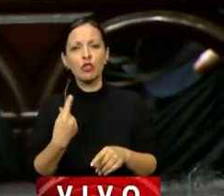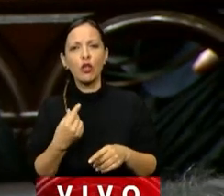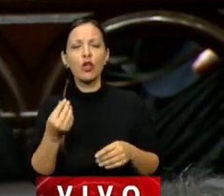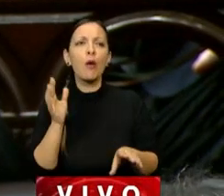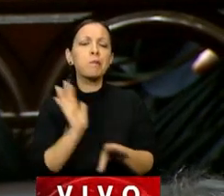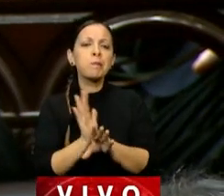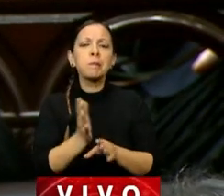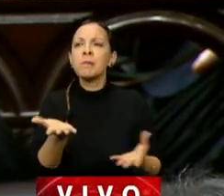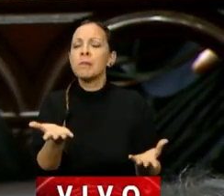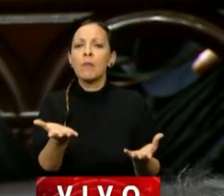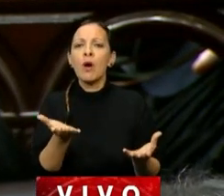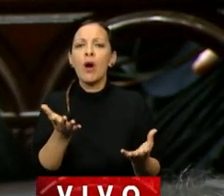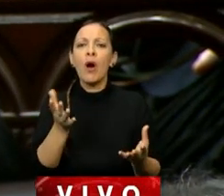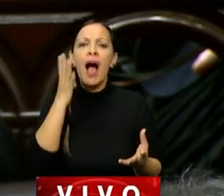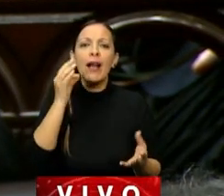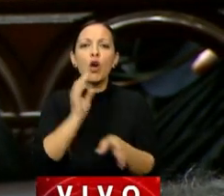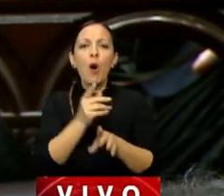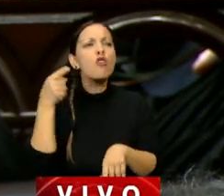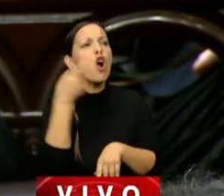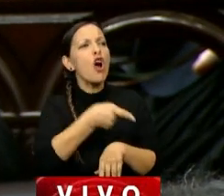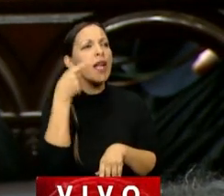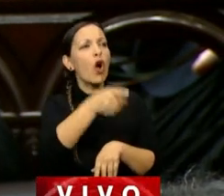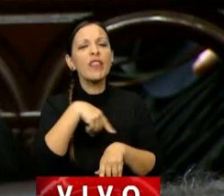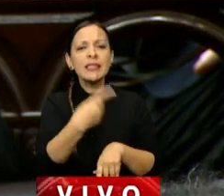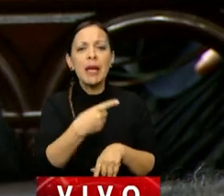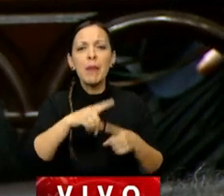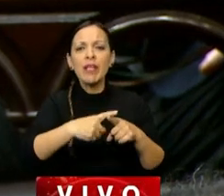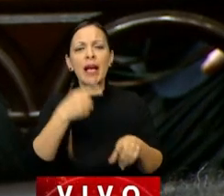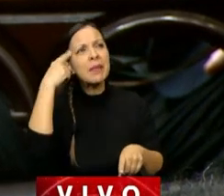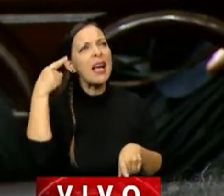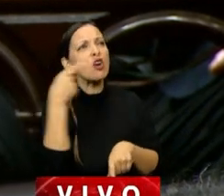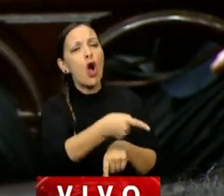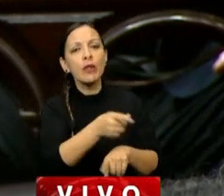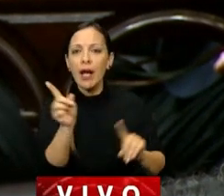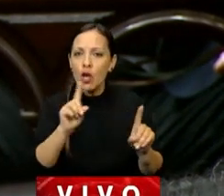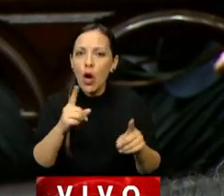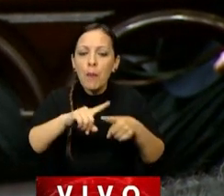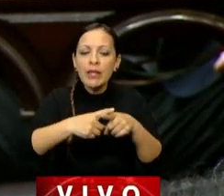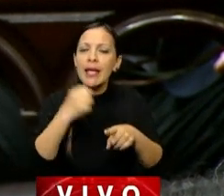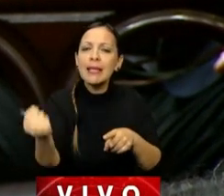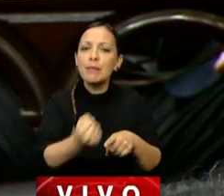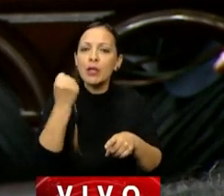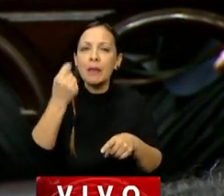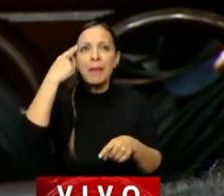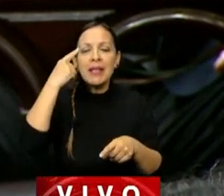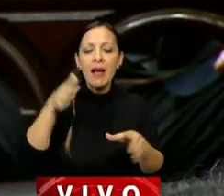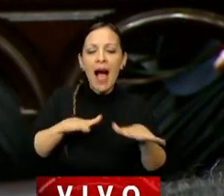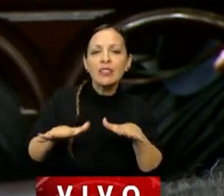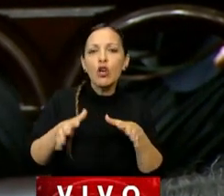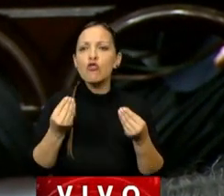ser algo que descalifique, es un elemento y un atributo fundamental para pensar la acción